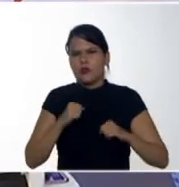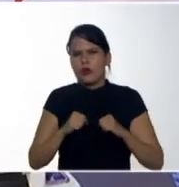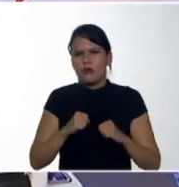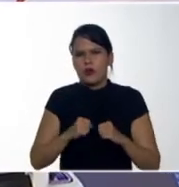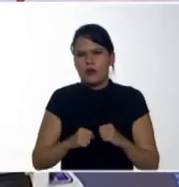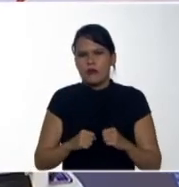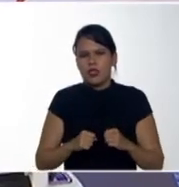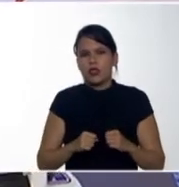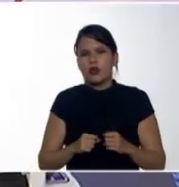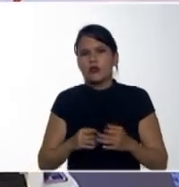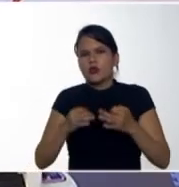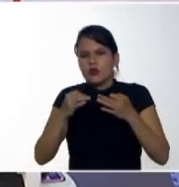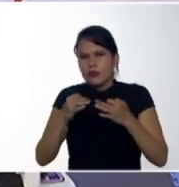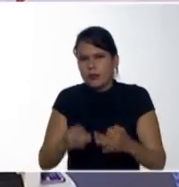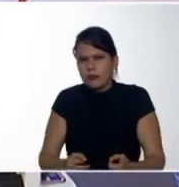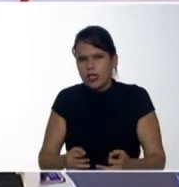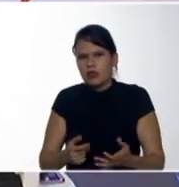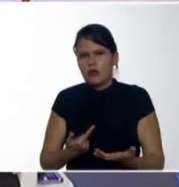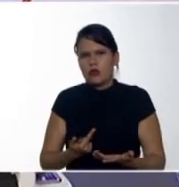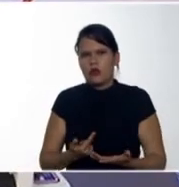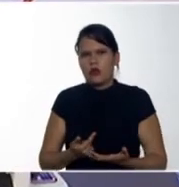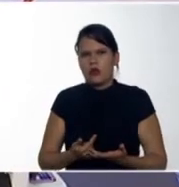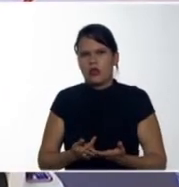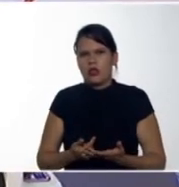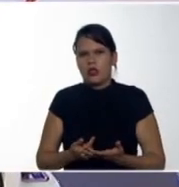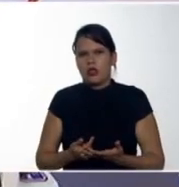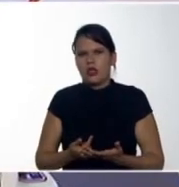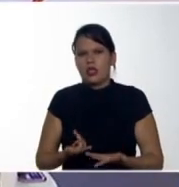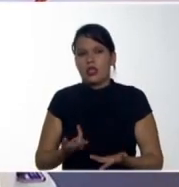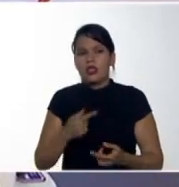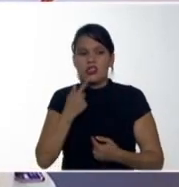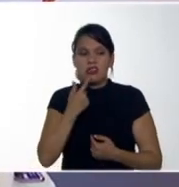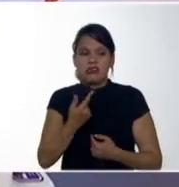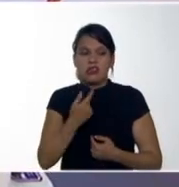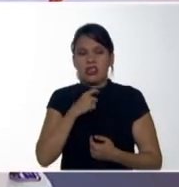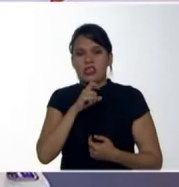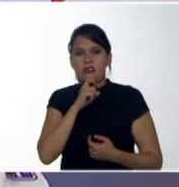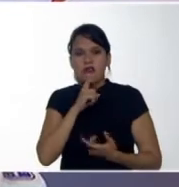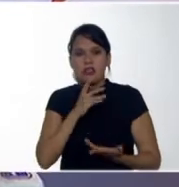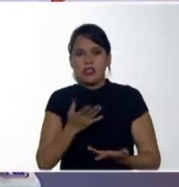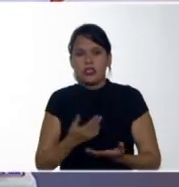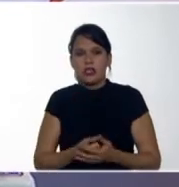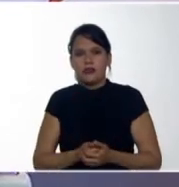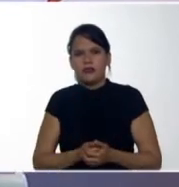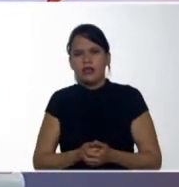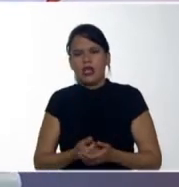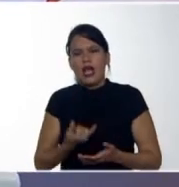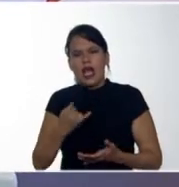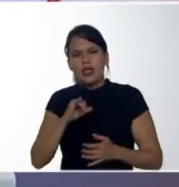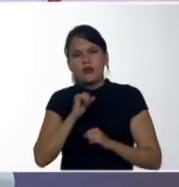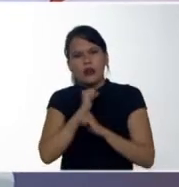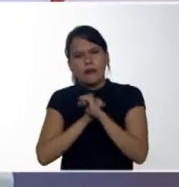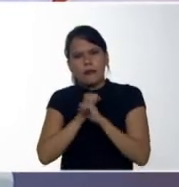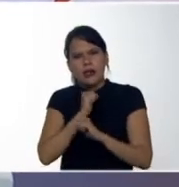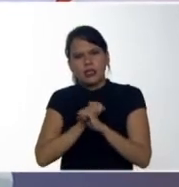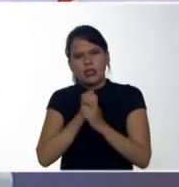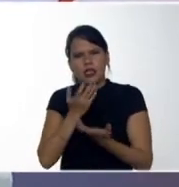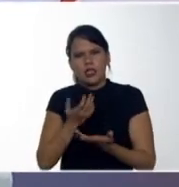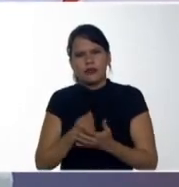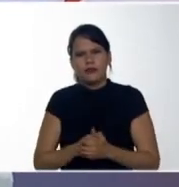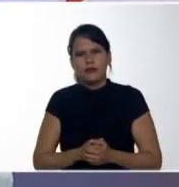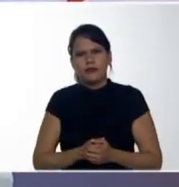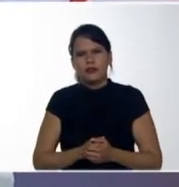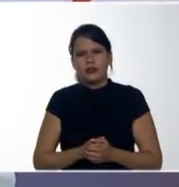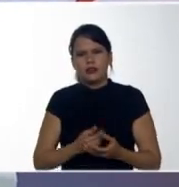movimiento perpetuo, que es una acción imposible. ¿Ok? Existe una máquina de movimiento